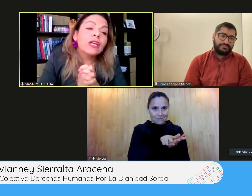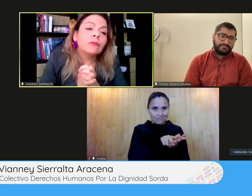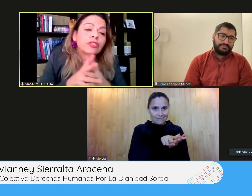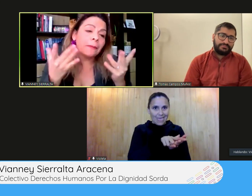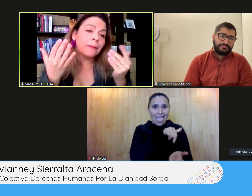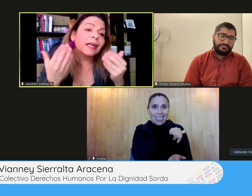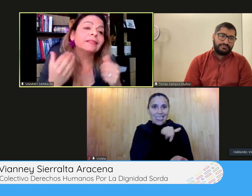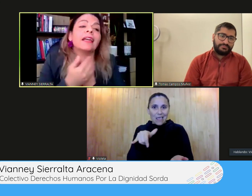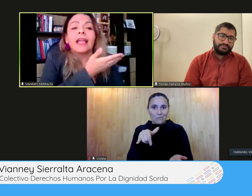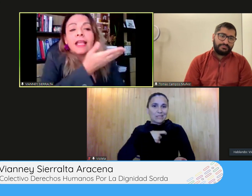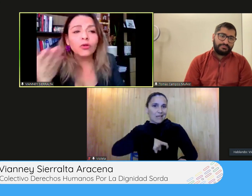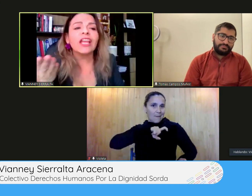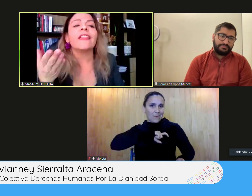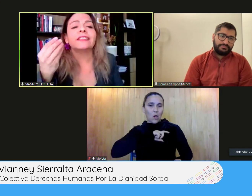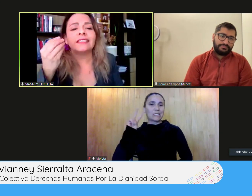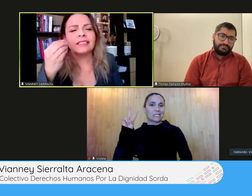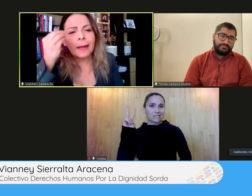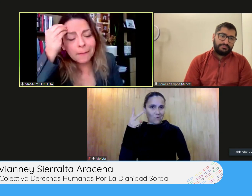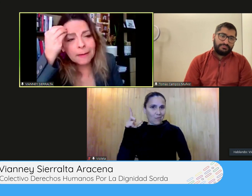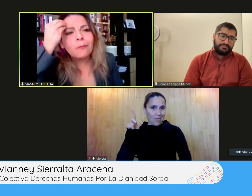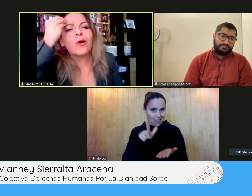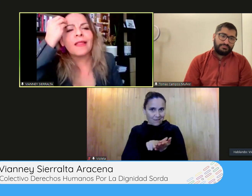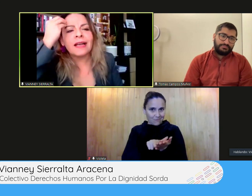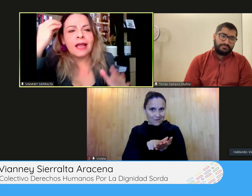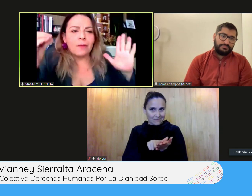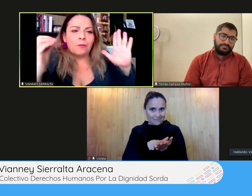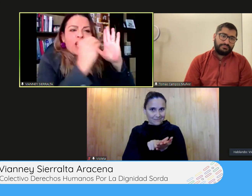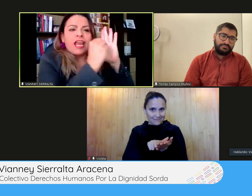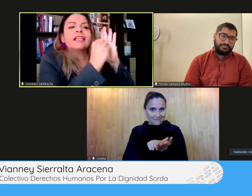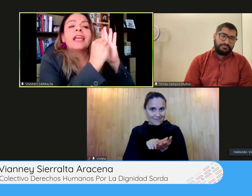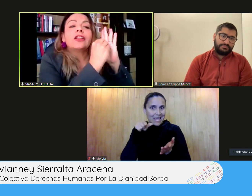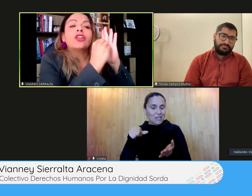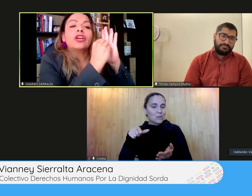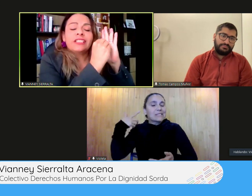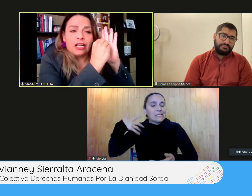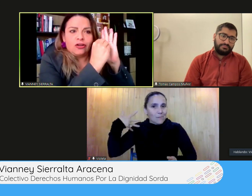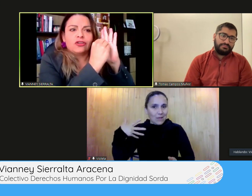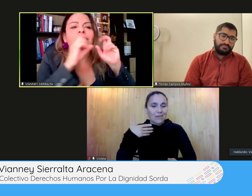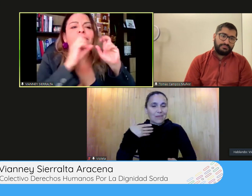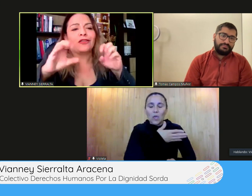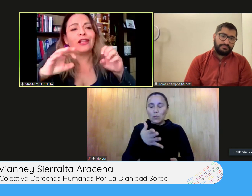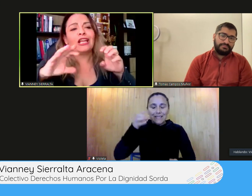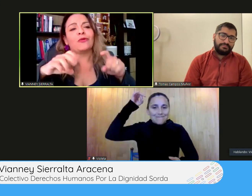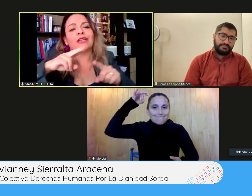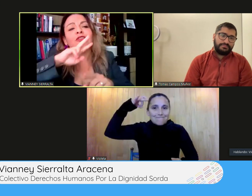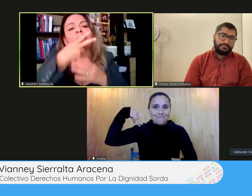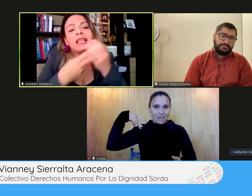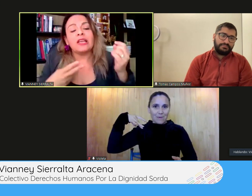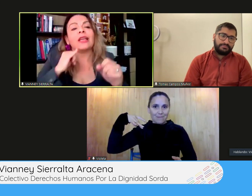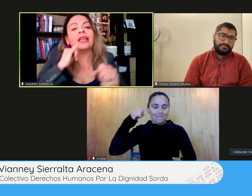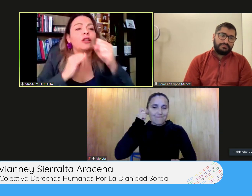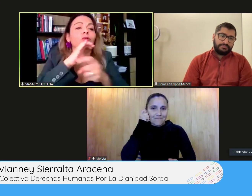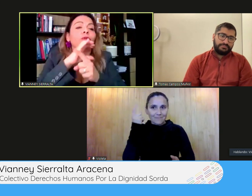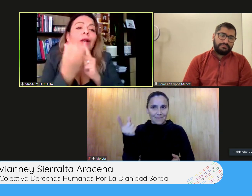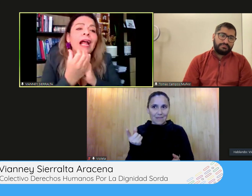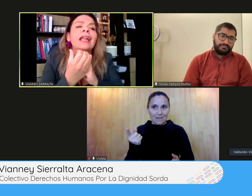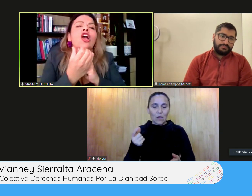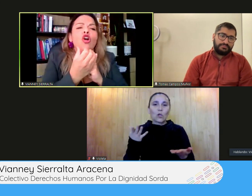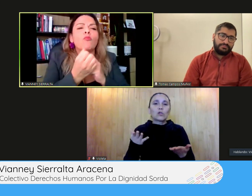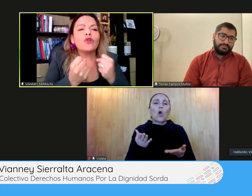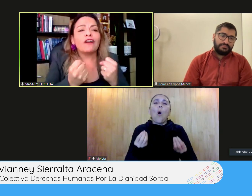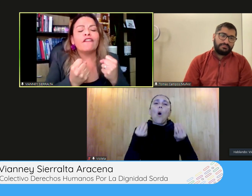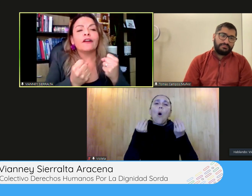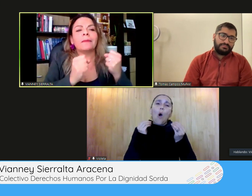tenemos mucha esperanza en que ustedes también puedan poner, ¿cierto?, ese reconocimiento de la educación bilingüe e